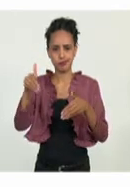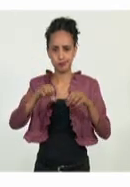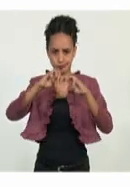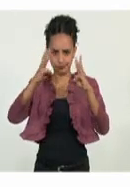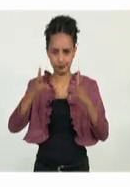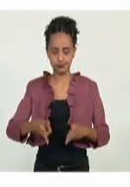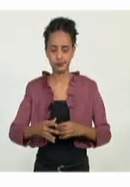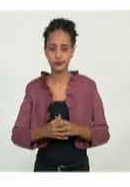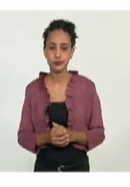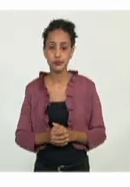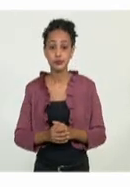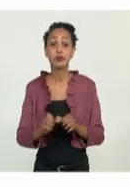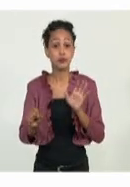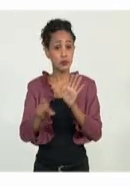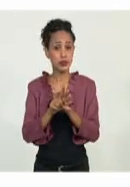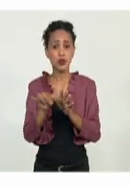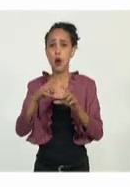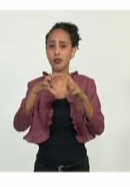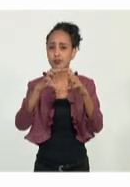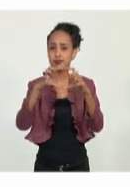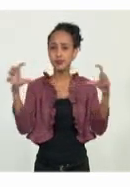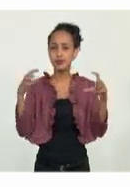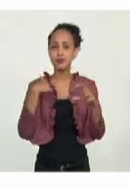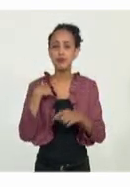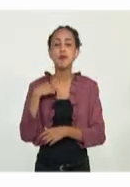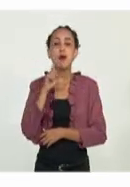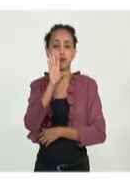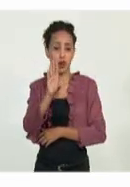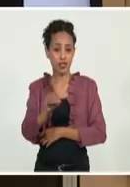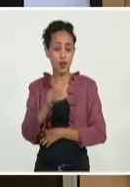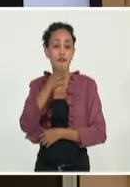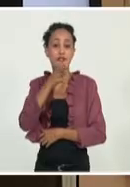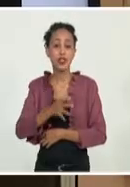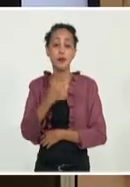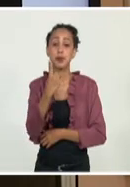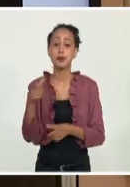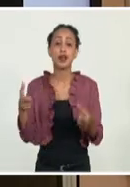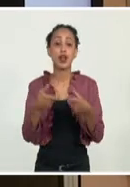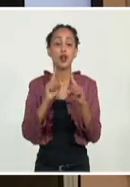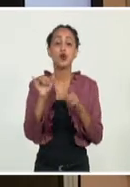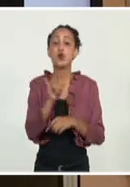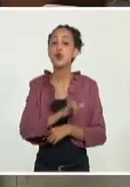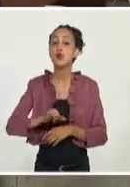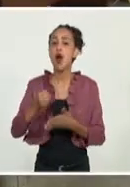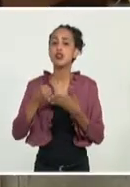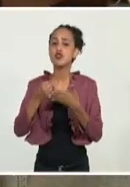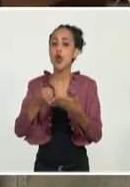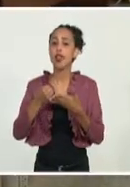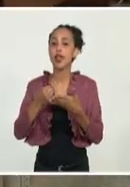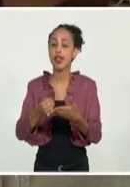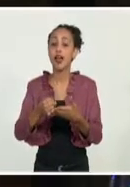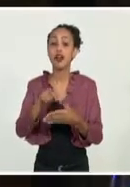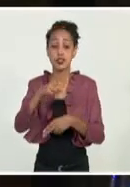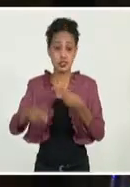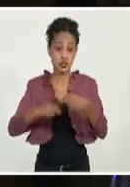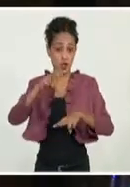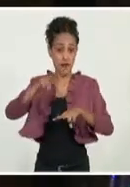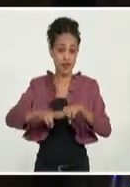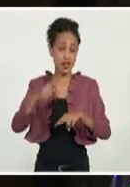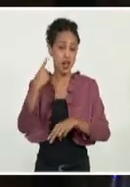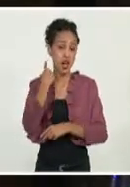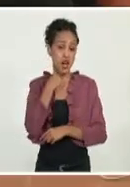cita virtual dio inicio con un fragmento de las palabras de Fidel en el primer encuentro de solidaridad celebrado en La Habana en el